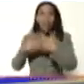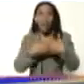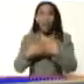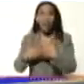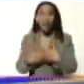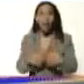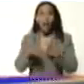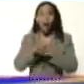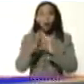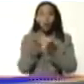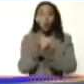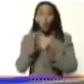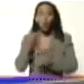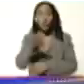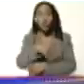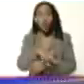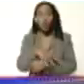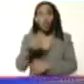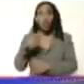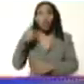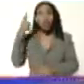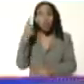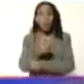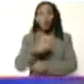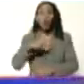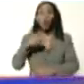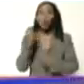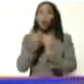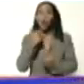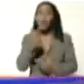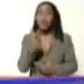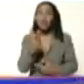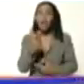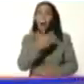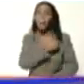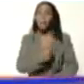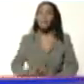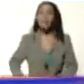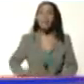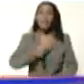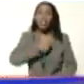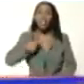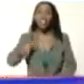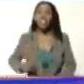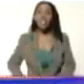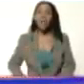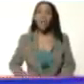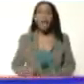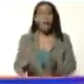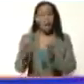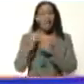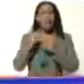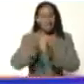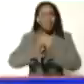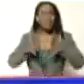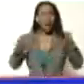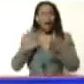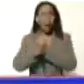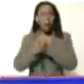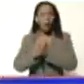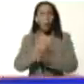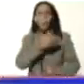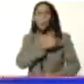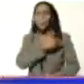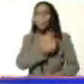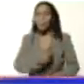es el mundo donde debemos como dice el presidente Xi Jinping nuestro gran amigo presidente de